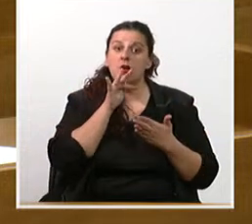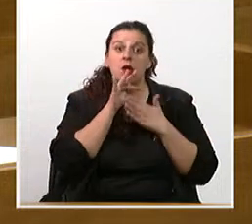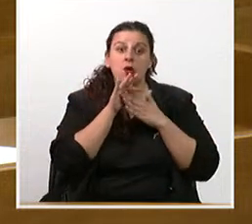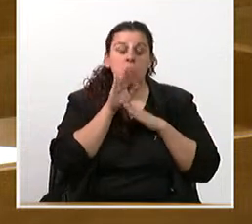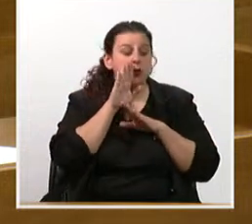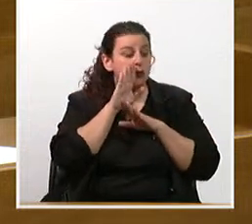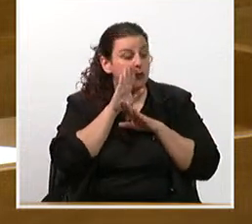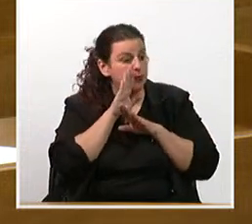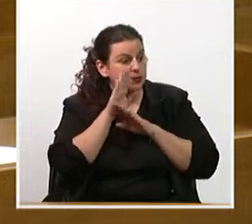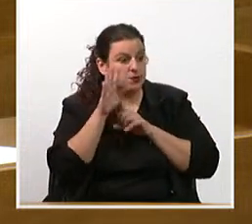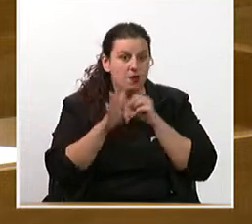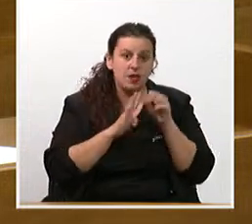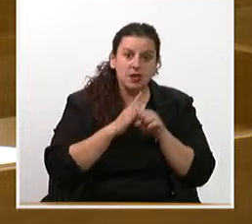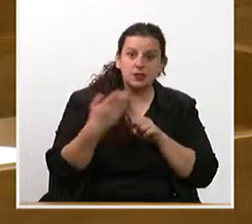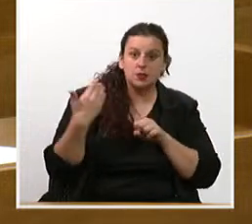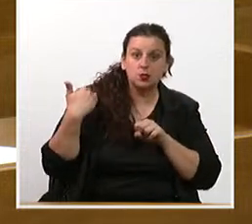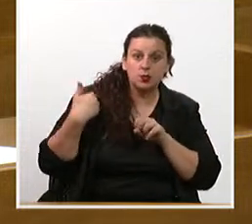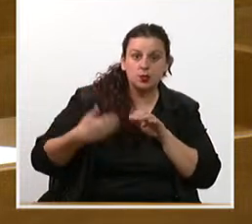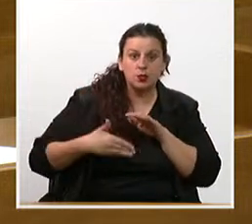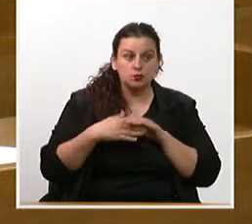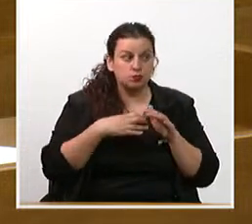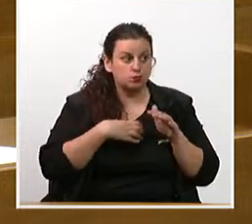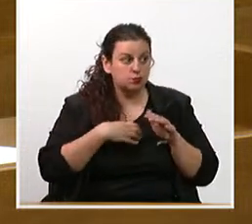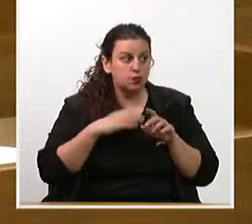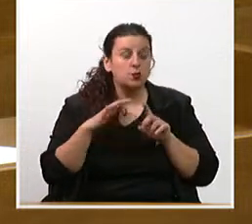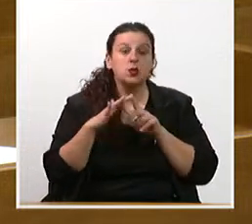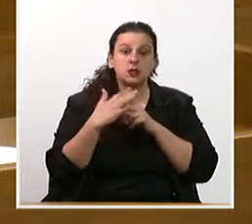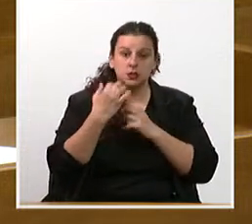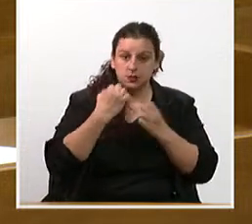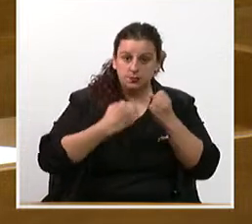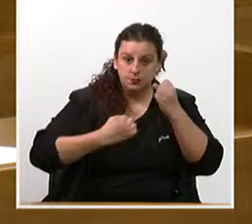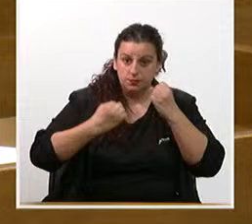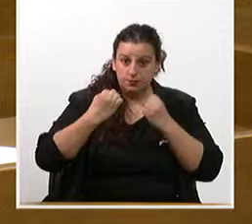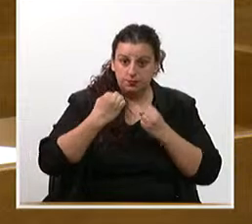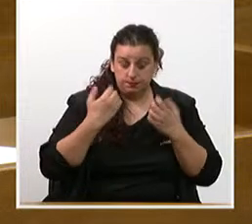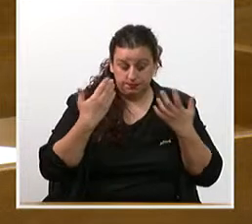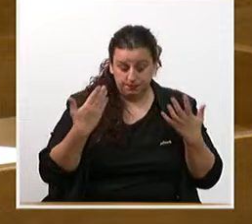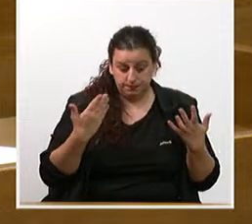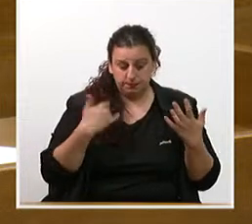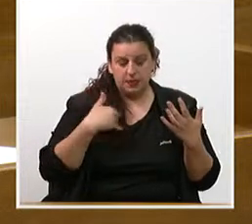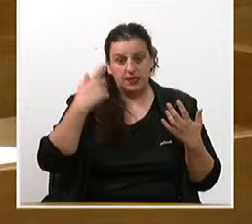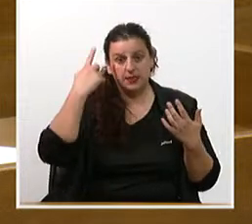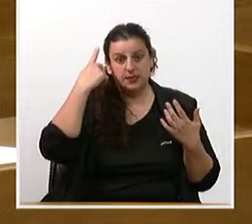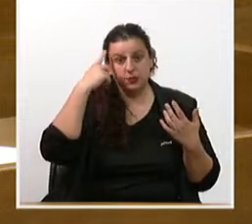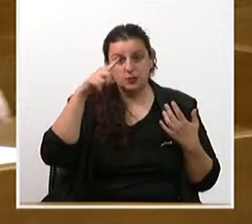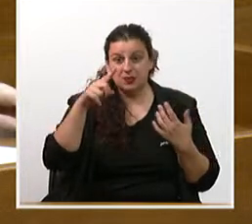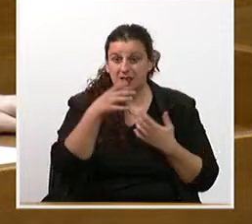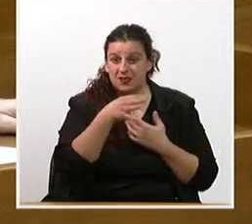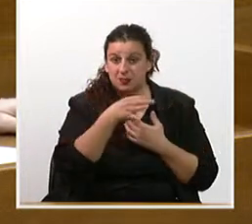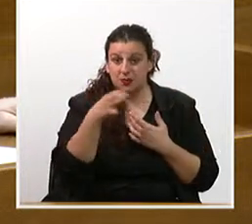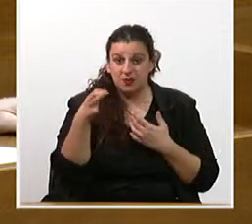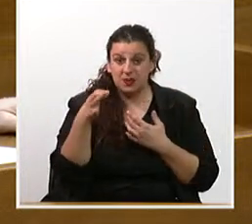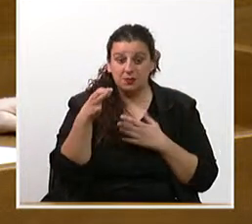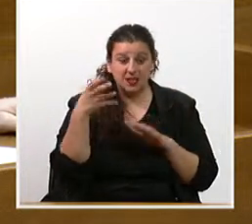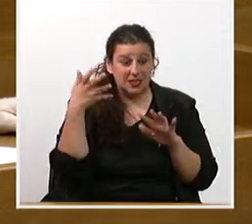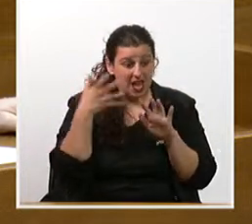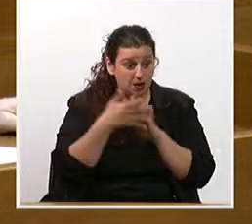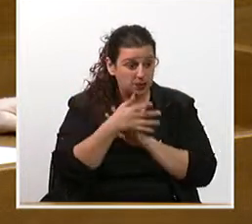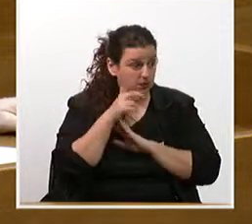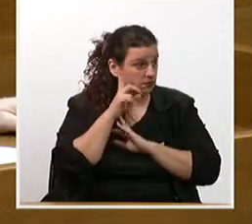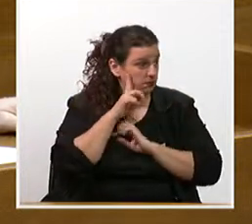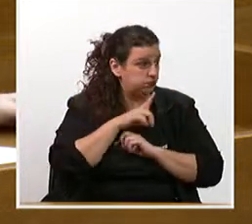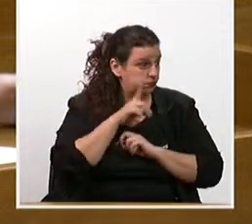anterior legislatura porque por la situación económica y mire y usted sabe lo sabe perfectamente que este argumento es totalmente